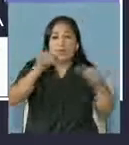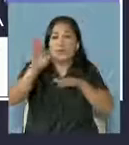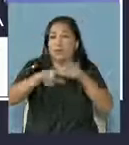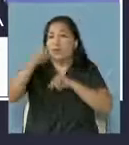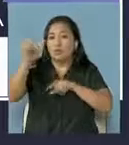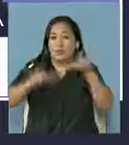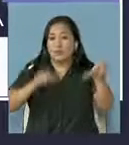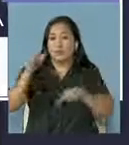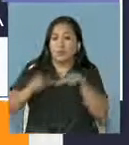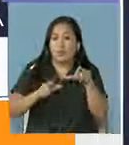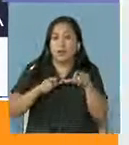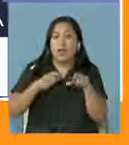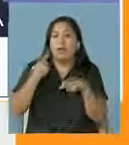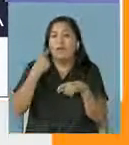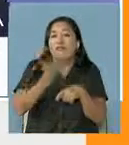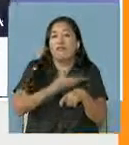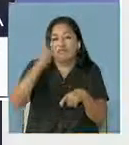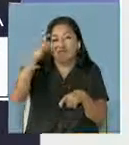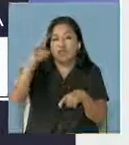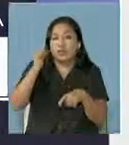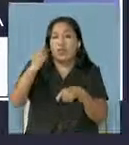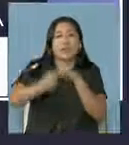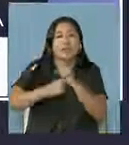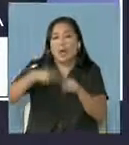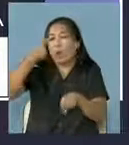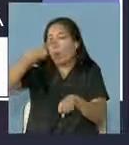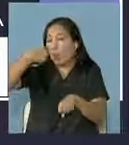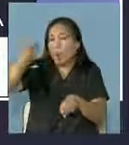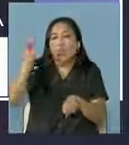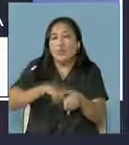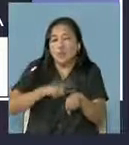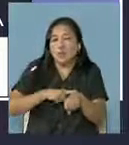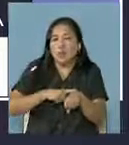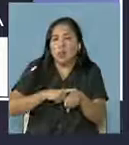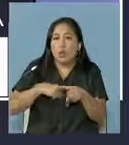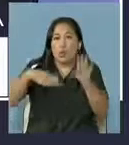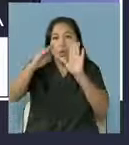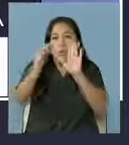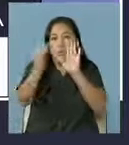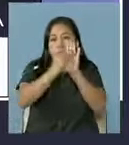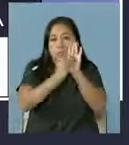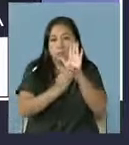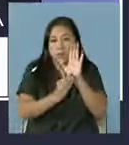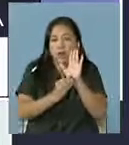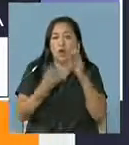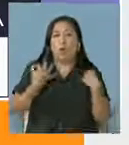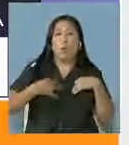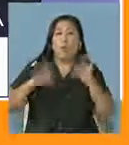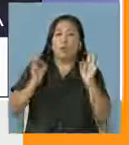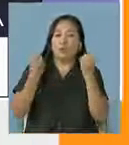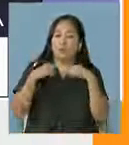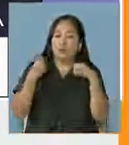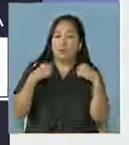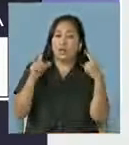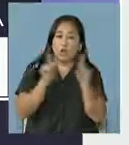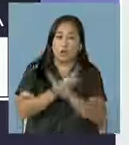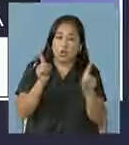último minuto del mercado de pases Ferro estuvo incorporando Así que durante la pretemporada nunca pudo trabajar con todo el plantel completo recién se